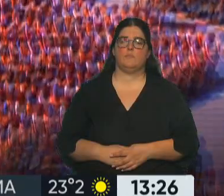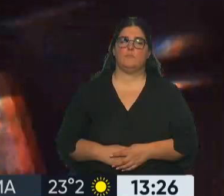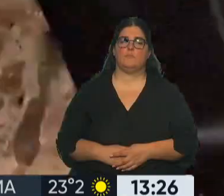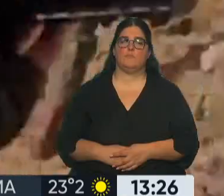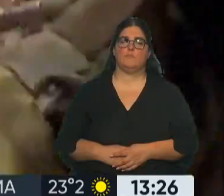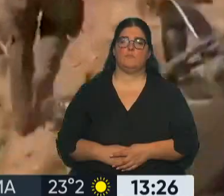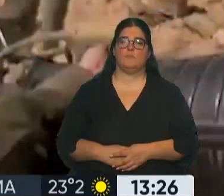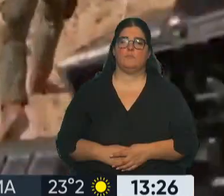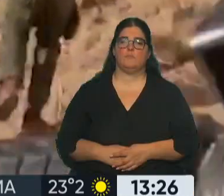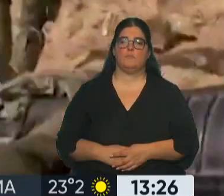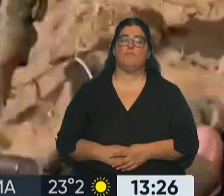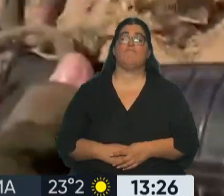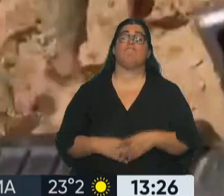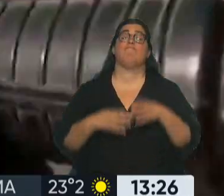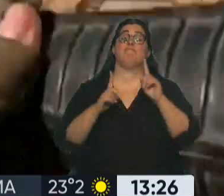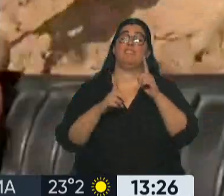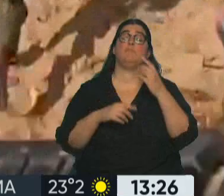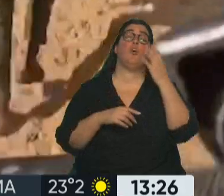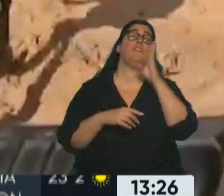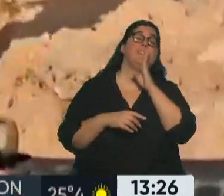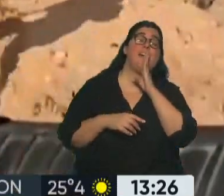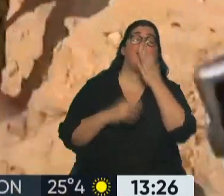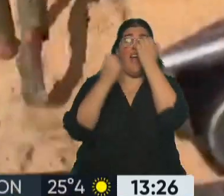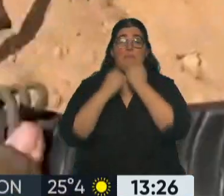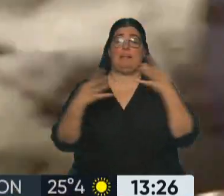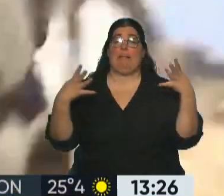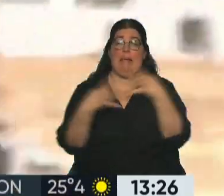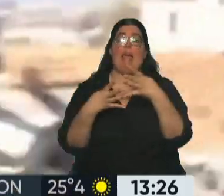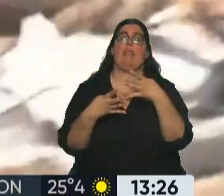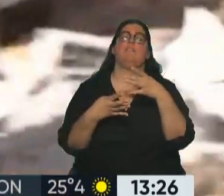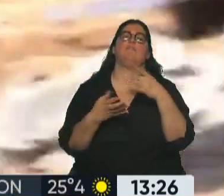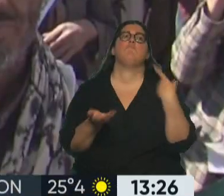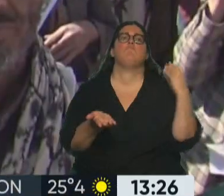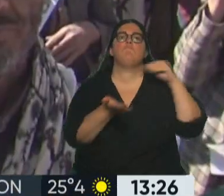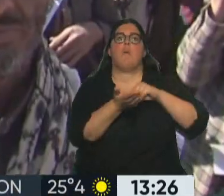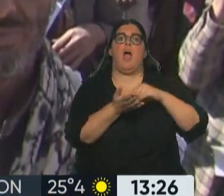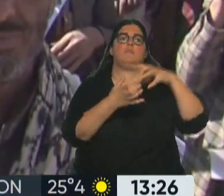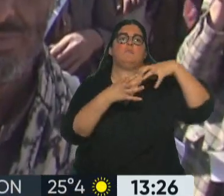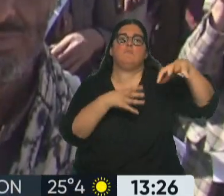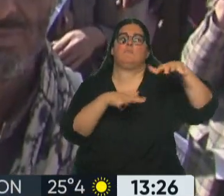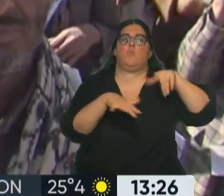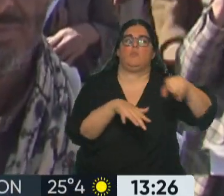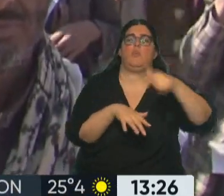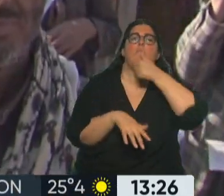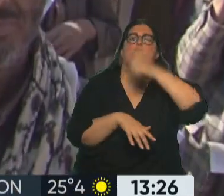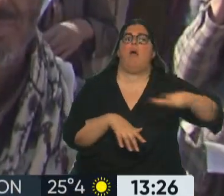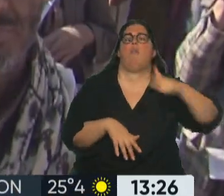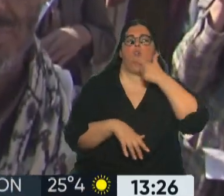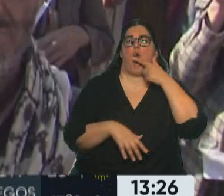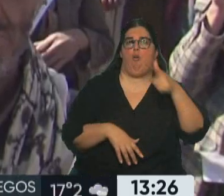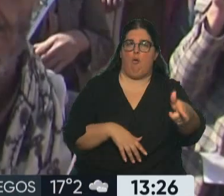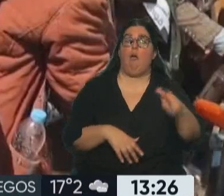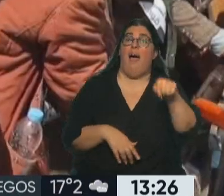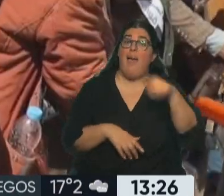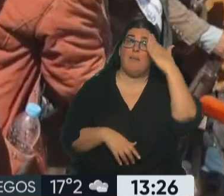tema la guerra de Israel contra jamás en gaza abrió otro frente en medio oriente el mar rojo allí las